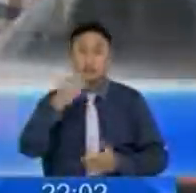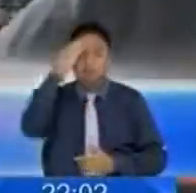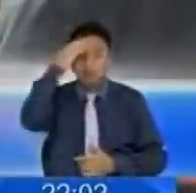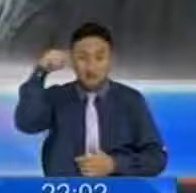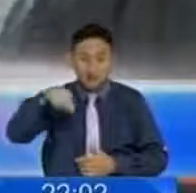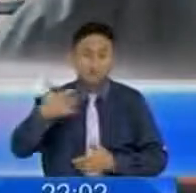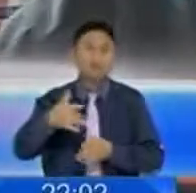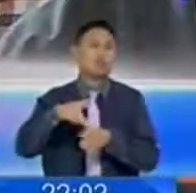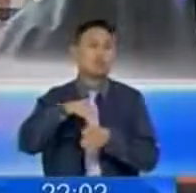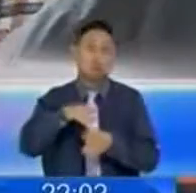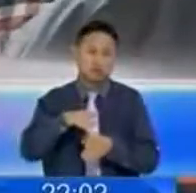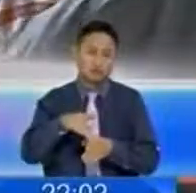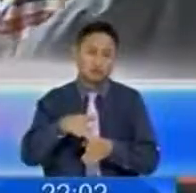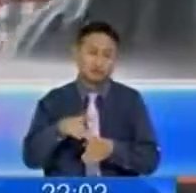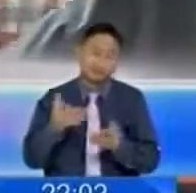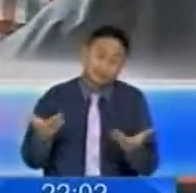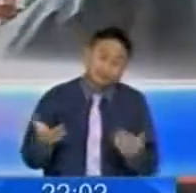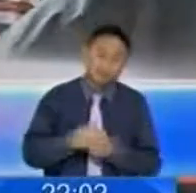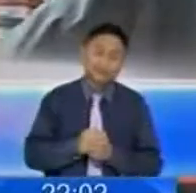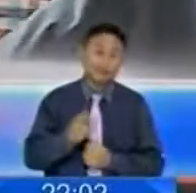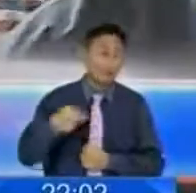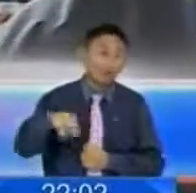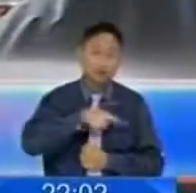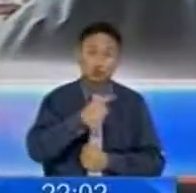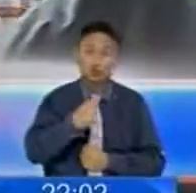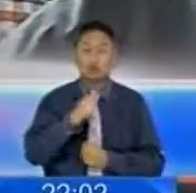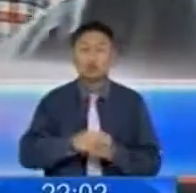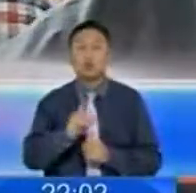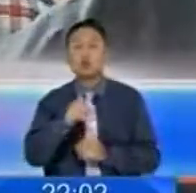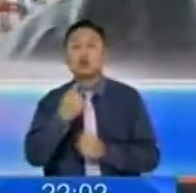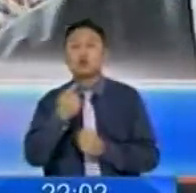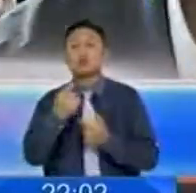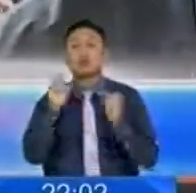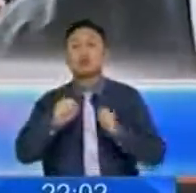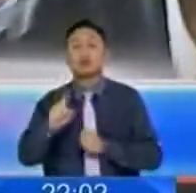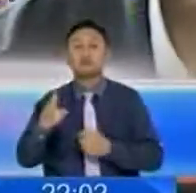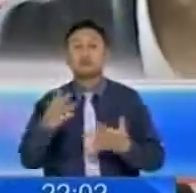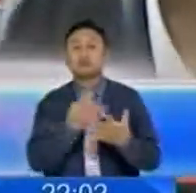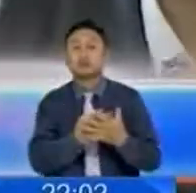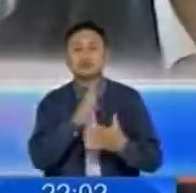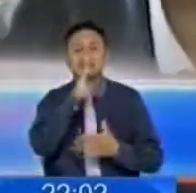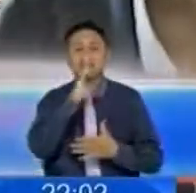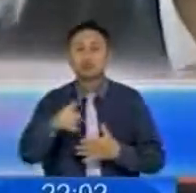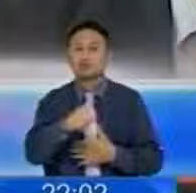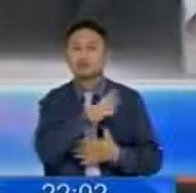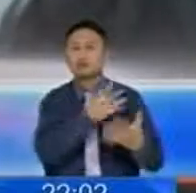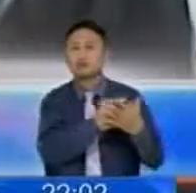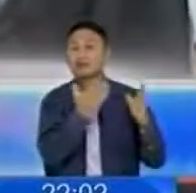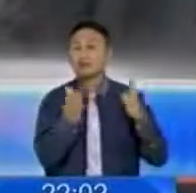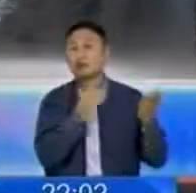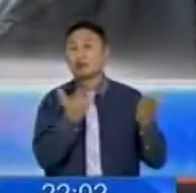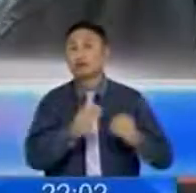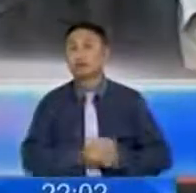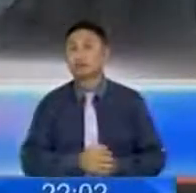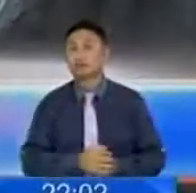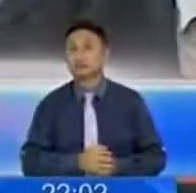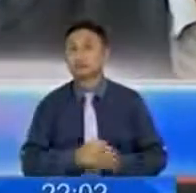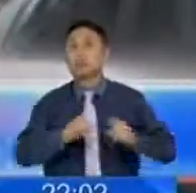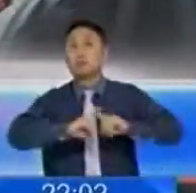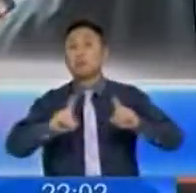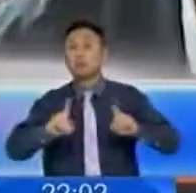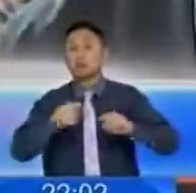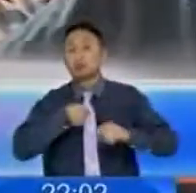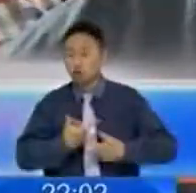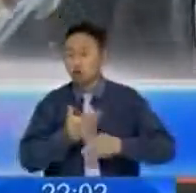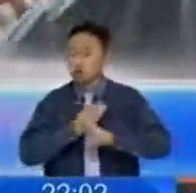riesgo. Generalmente, con nosotros, la única medida cautelar que siempre se hace es la prisión preventiva. Sin embargo, me